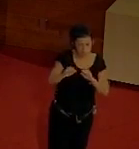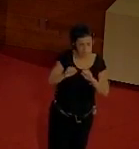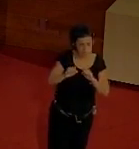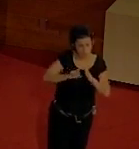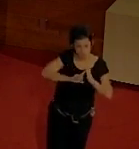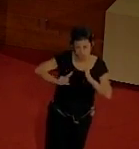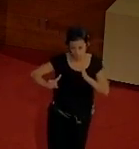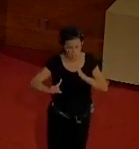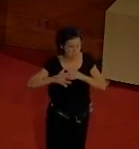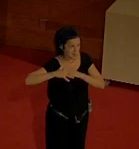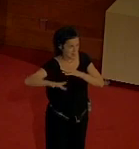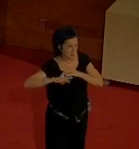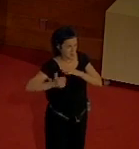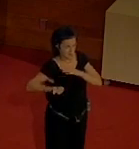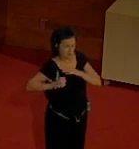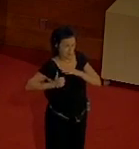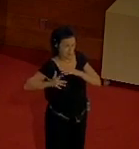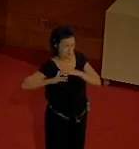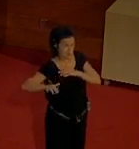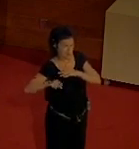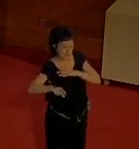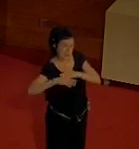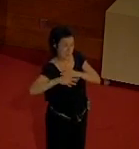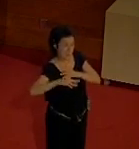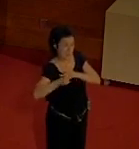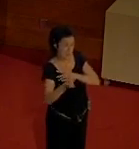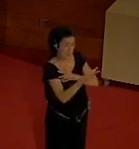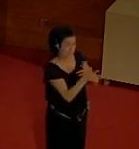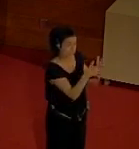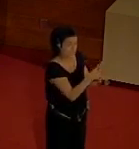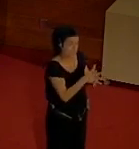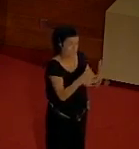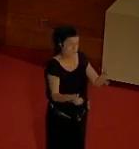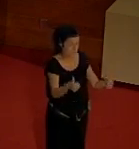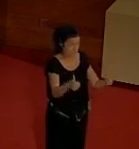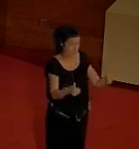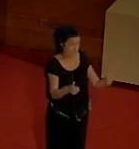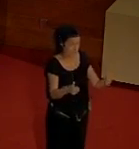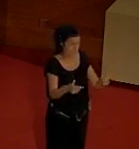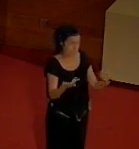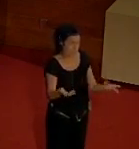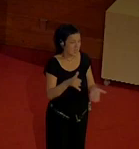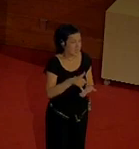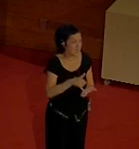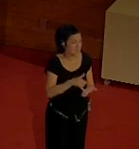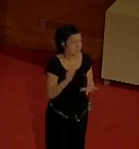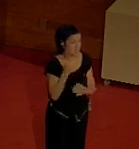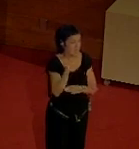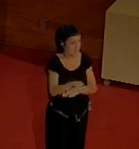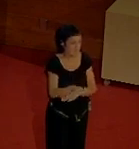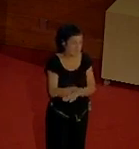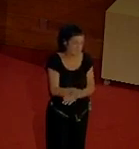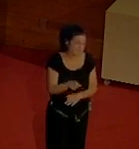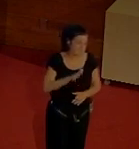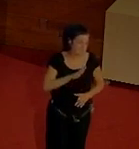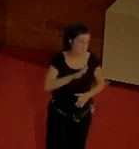salir a los mares y competir con Estados Unidos allí para eliminar ese talón de Aquiles hoy por hoy eso todavía es un sueño o